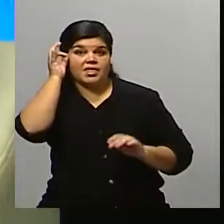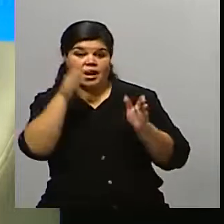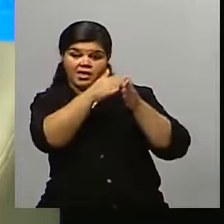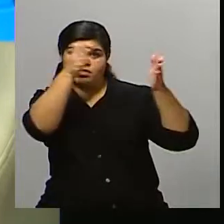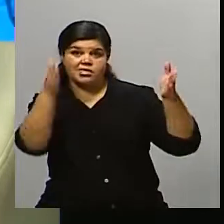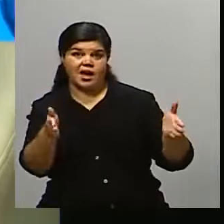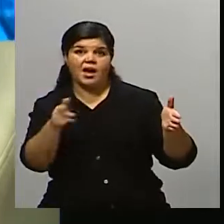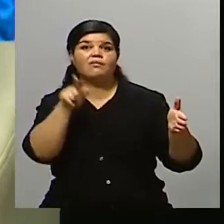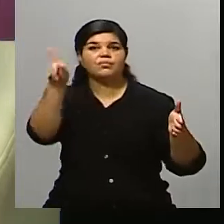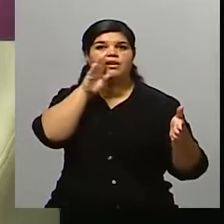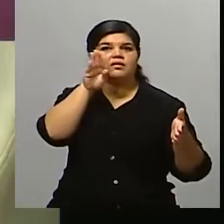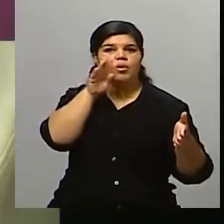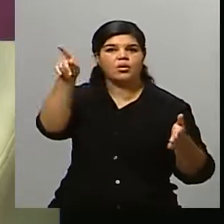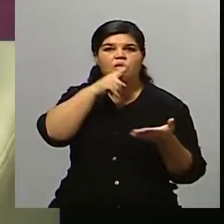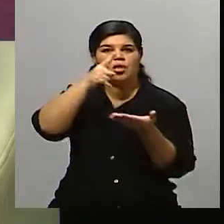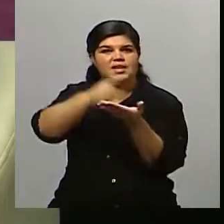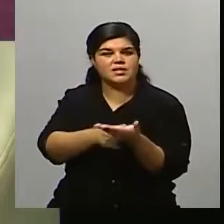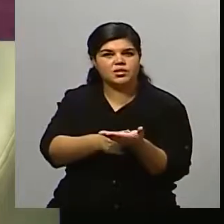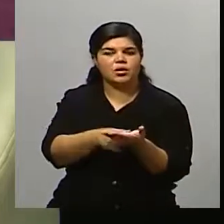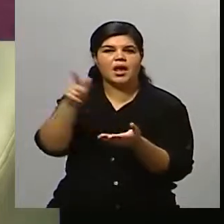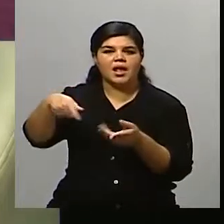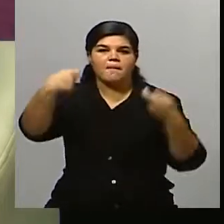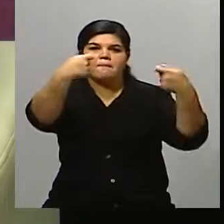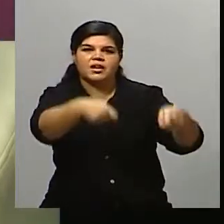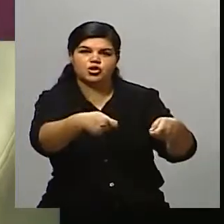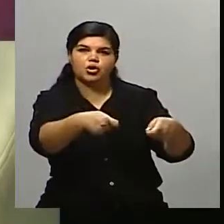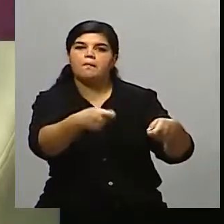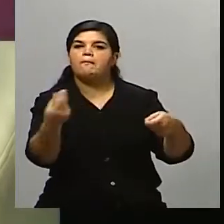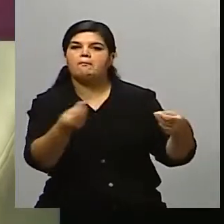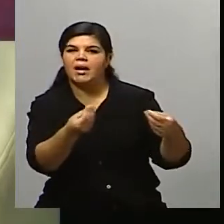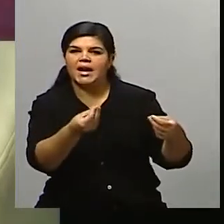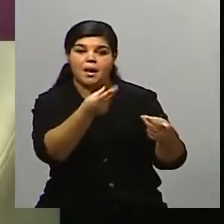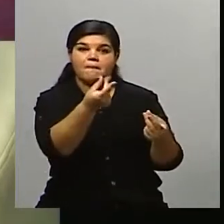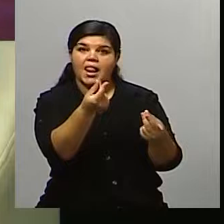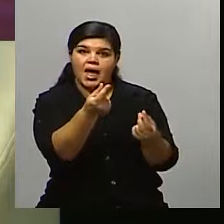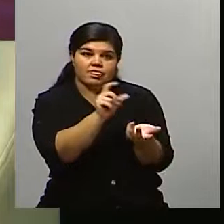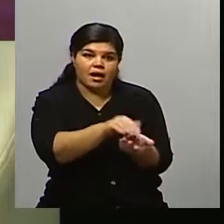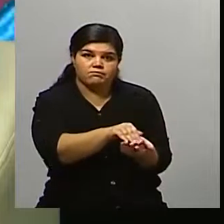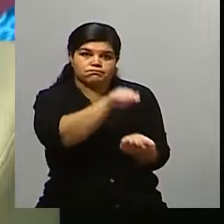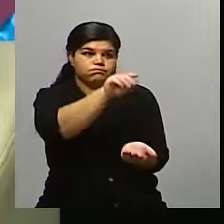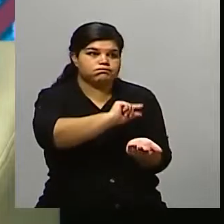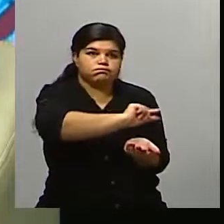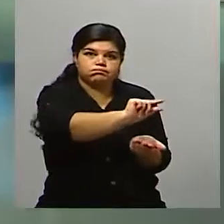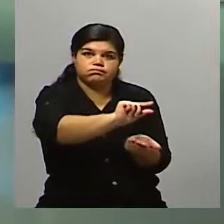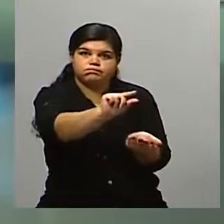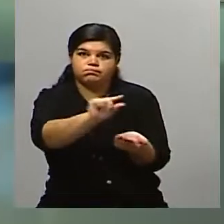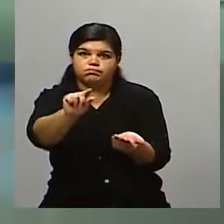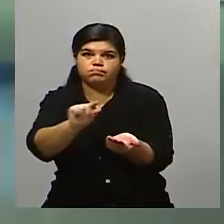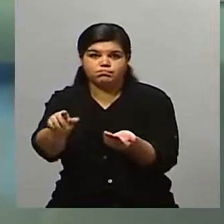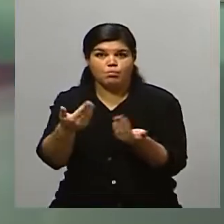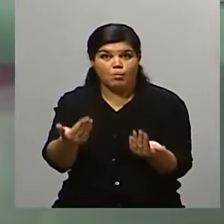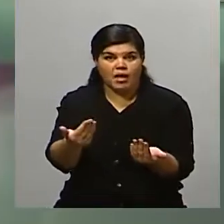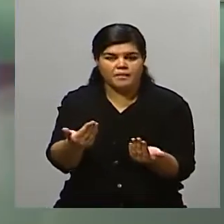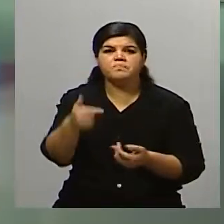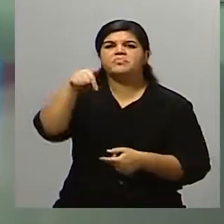en Estados Unidos hubo una fuerte inversión en seguridad social. ¿Qué digo que nos sucedió a nosotros? Bueno, con la estatización de los fondos de